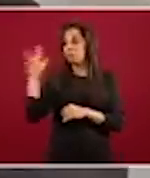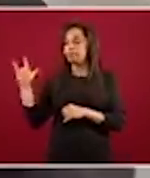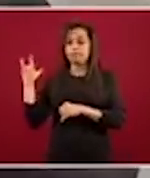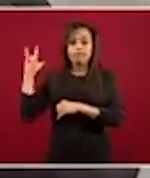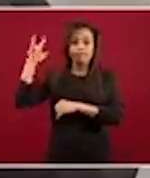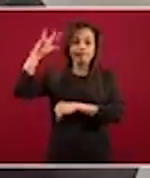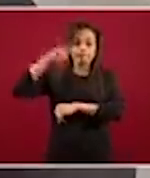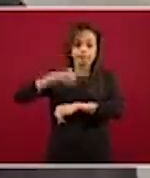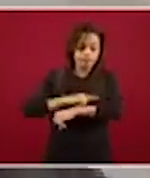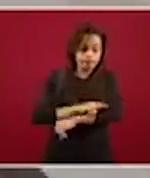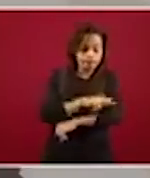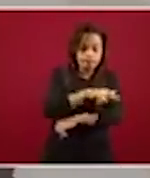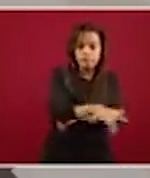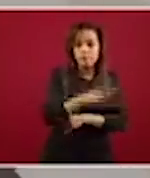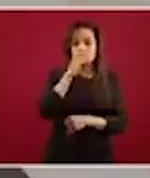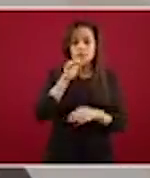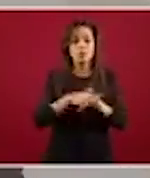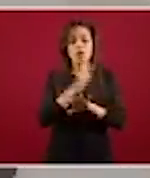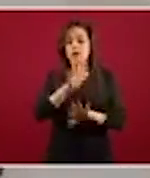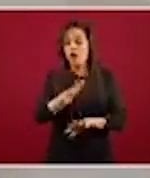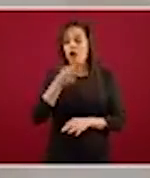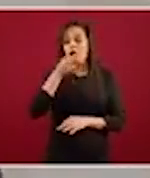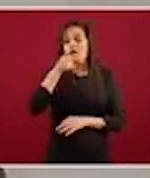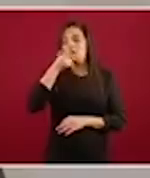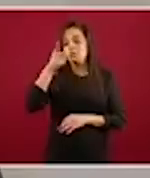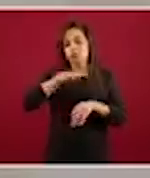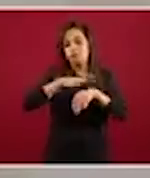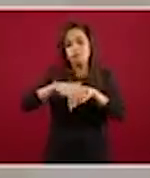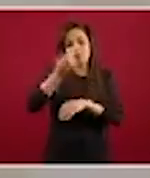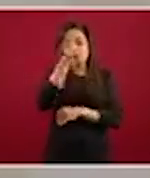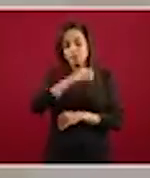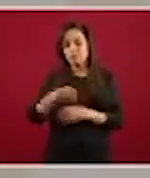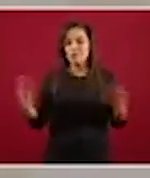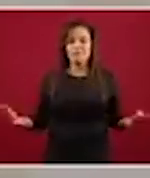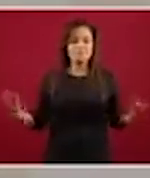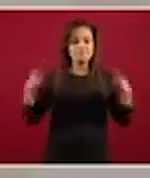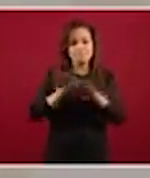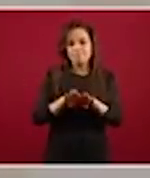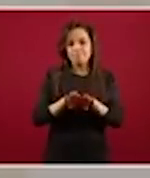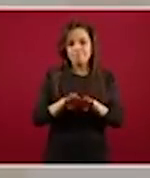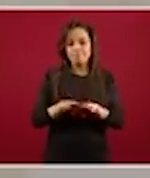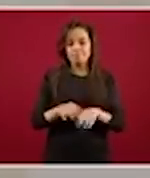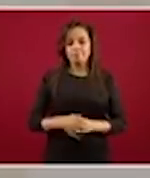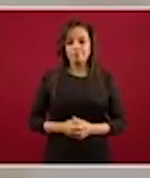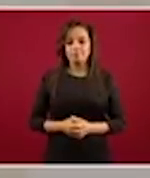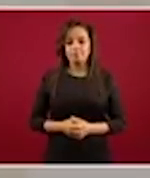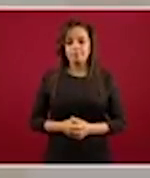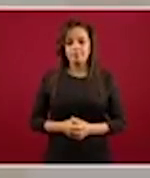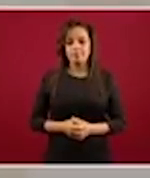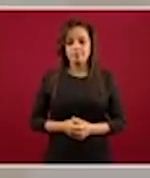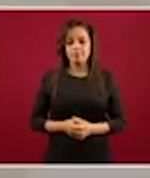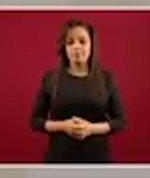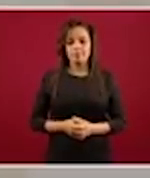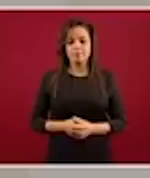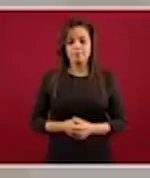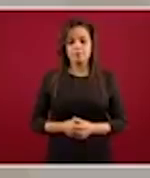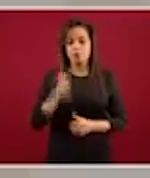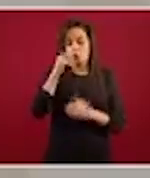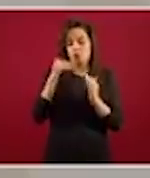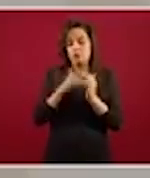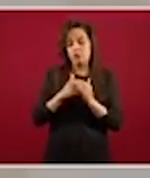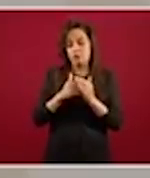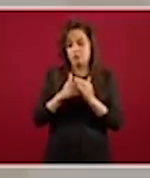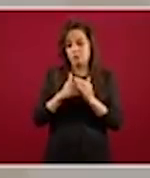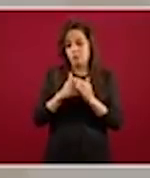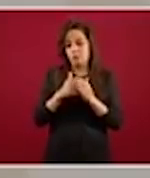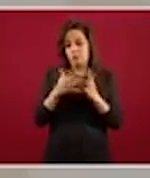cierre total. Entonces, la gran mayoría, estos más de 8,000 mexicanas y mexicanos, se ha